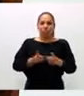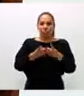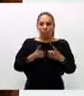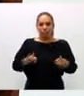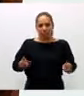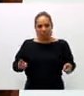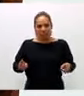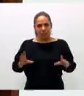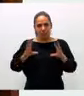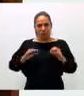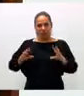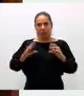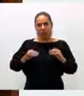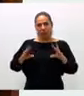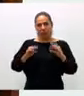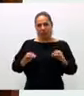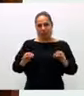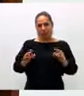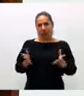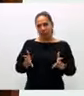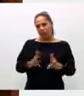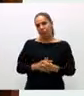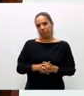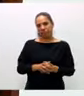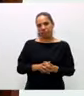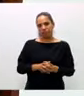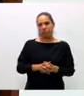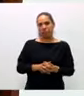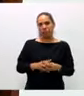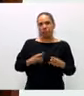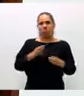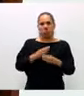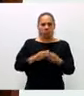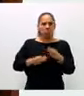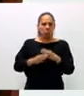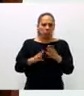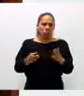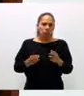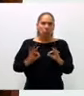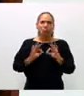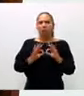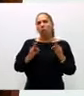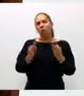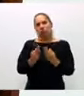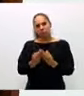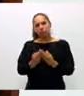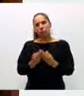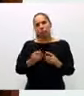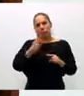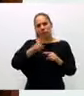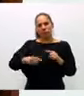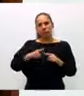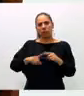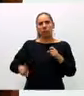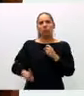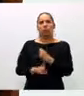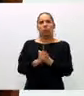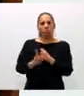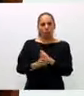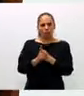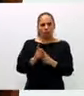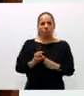estrategias podemos implementar para poder resolver los conflictos que tenemos incluso entre personas